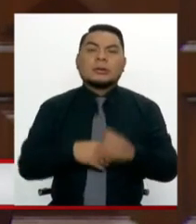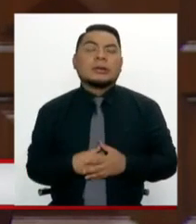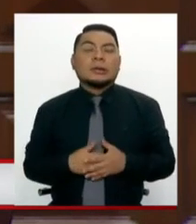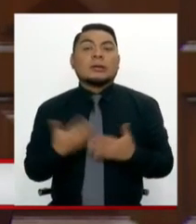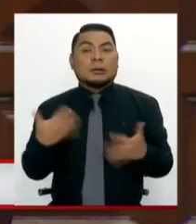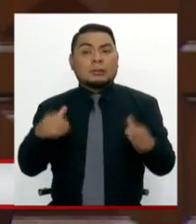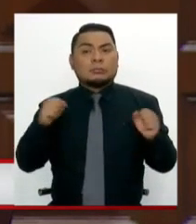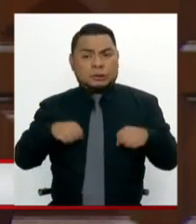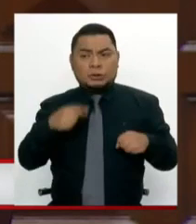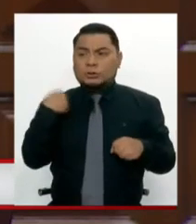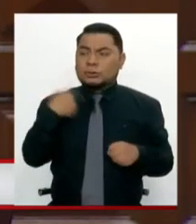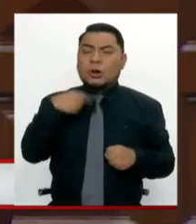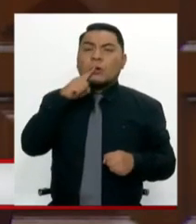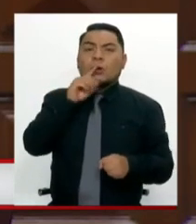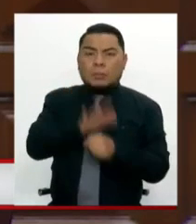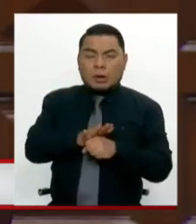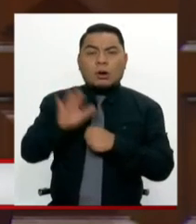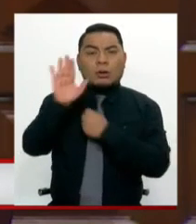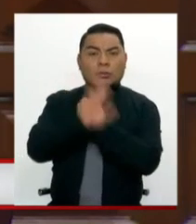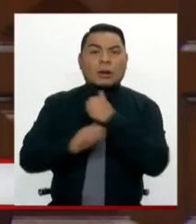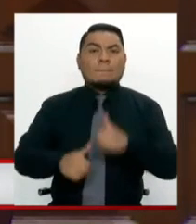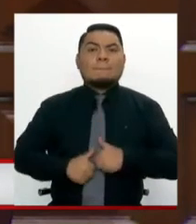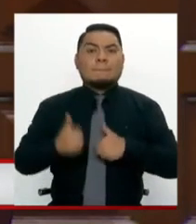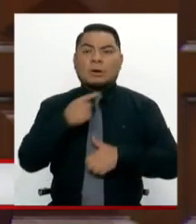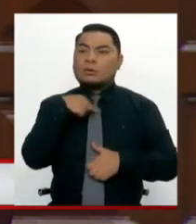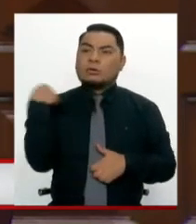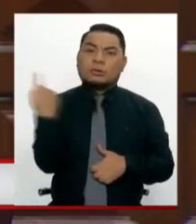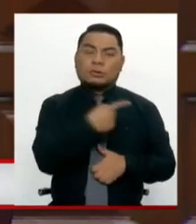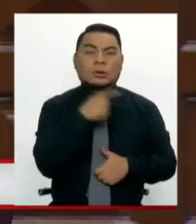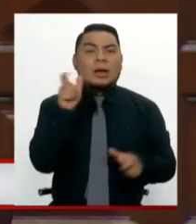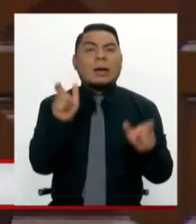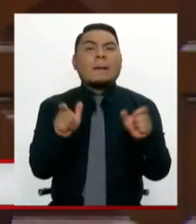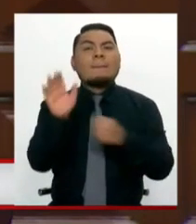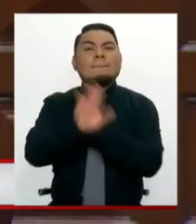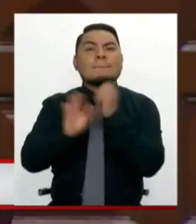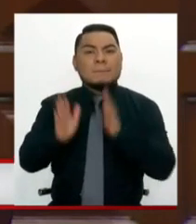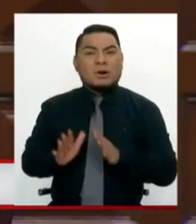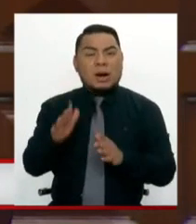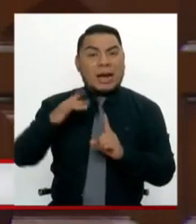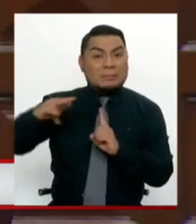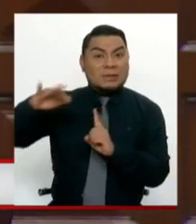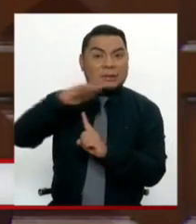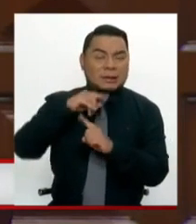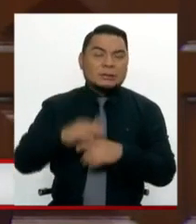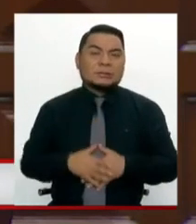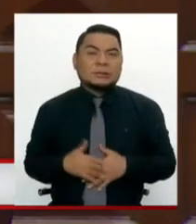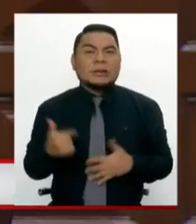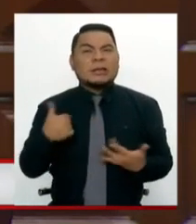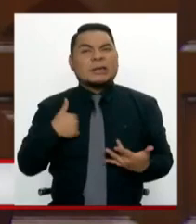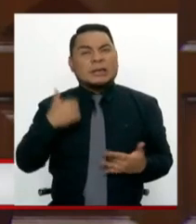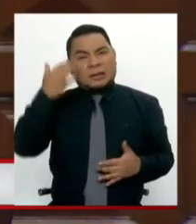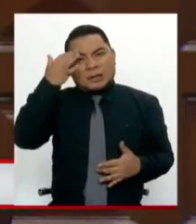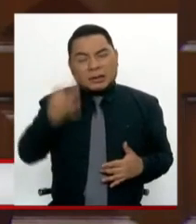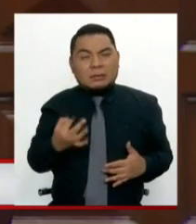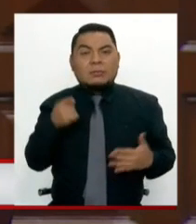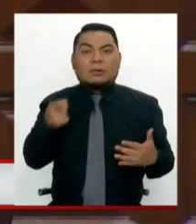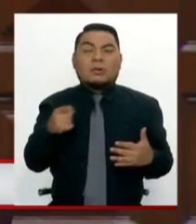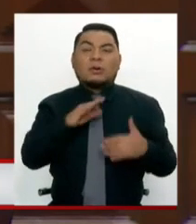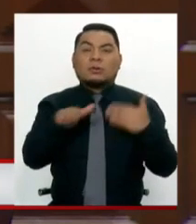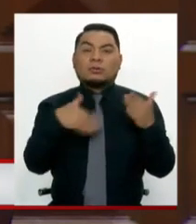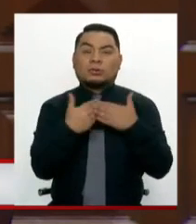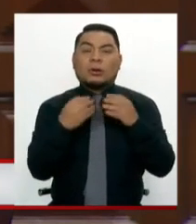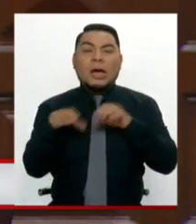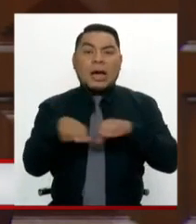bien tenemos el compromiso de defender y proteger la vida de todos los defensores ambientales, creemos que las